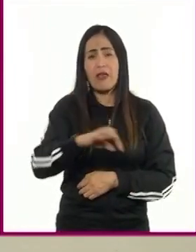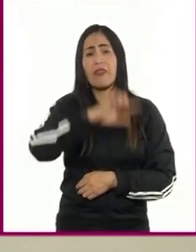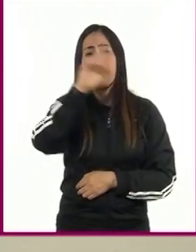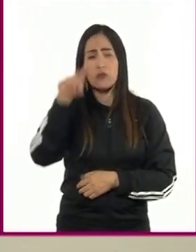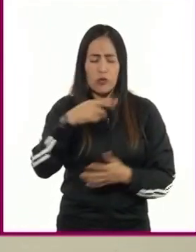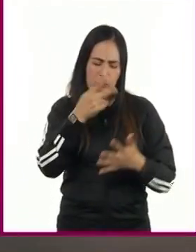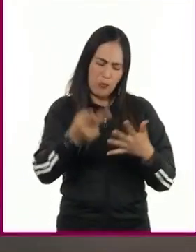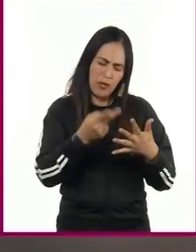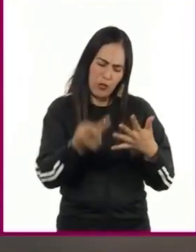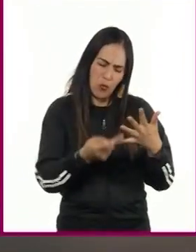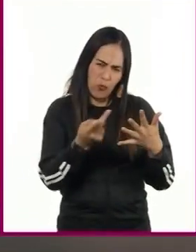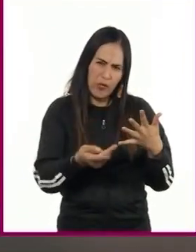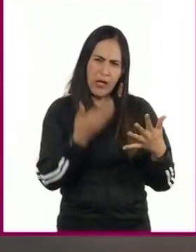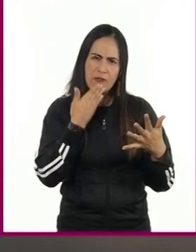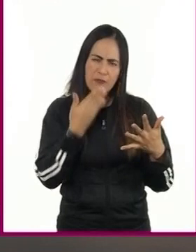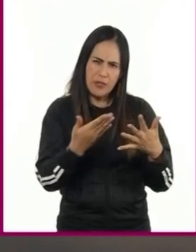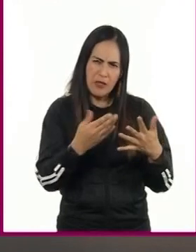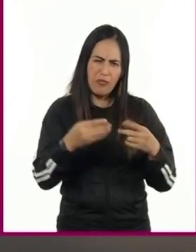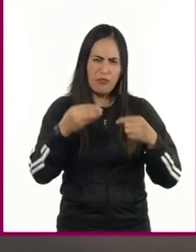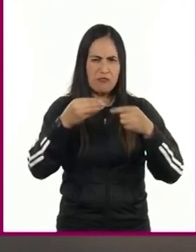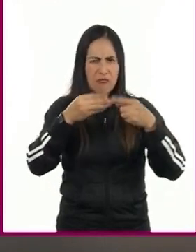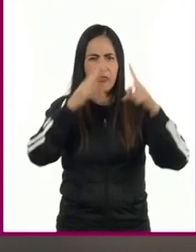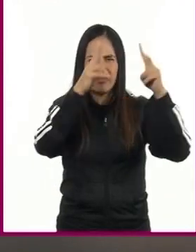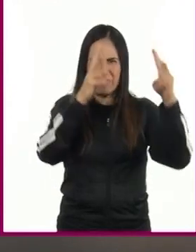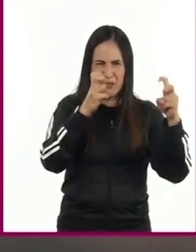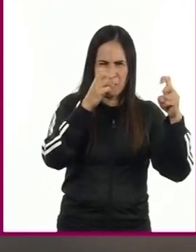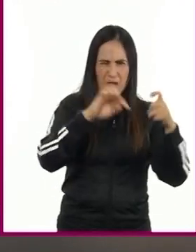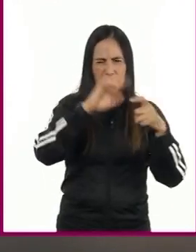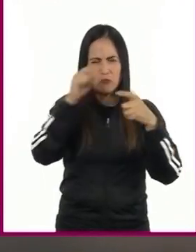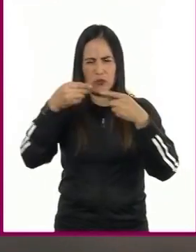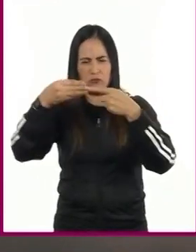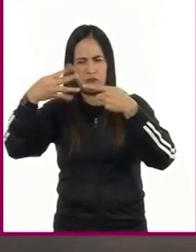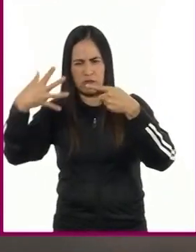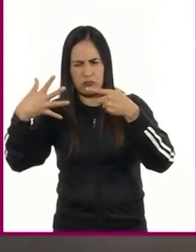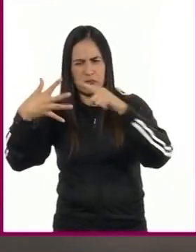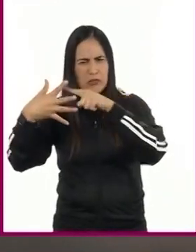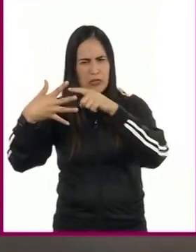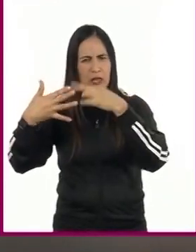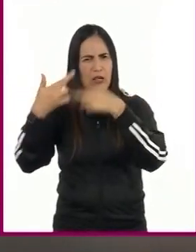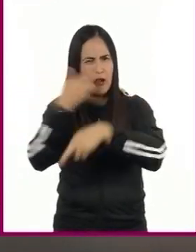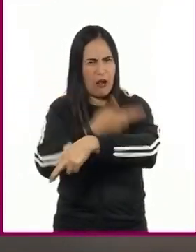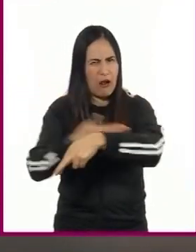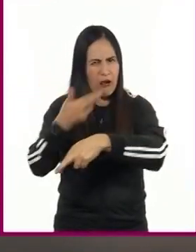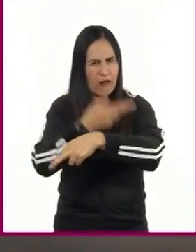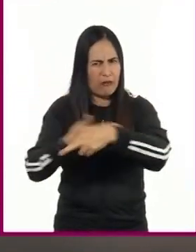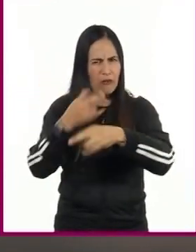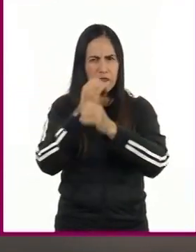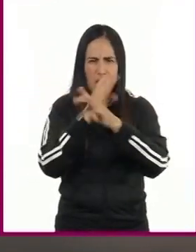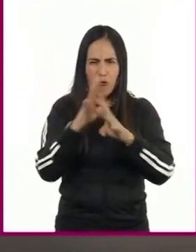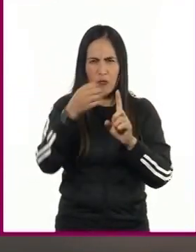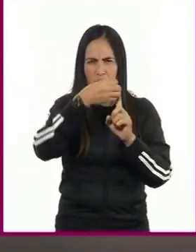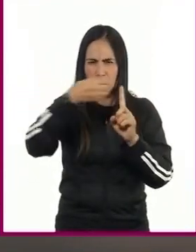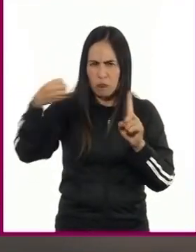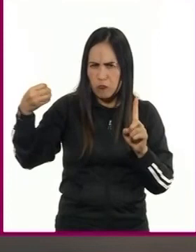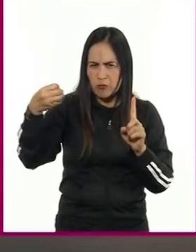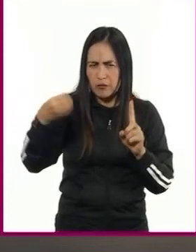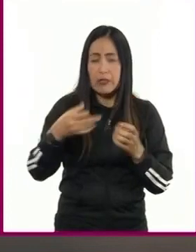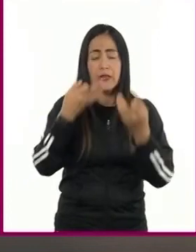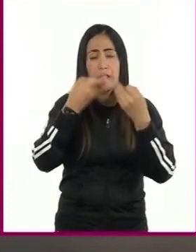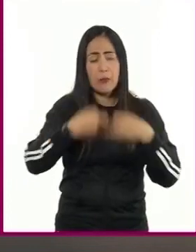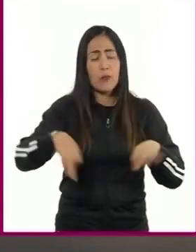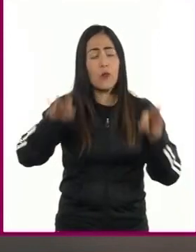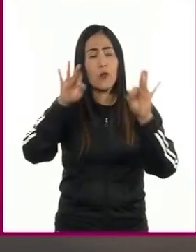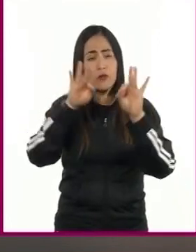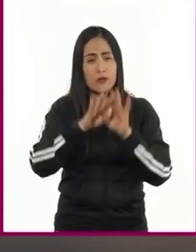preguntas precisas acerca de los subtemas que les interesan y organizar los contenidos adecuadamente. Es importante que